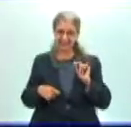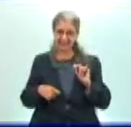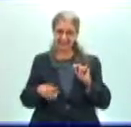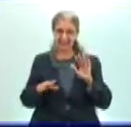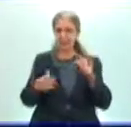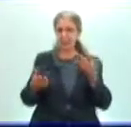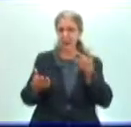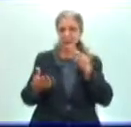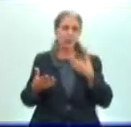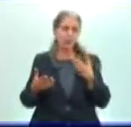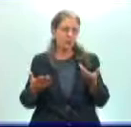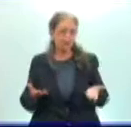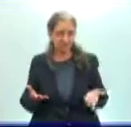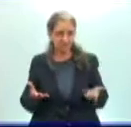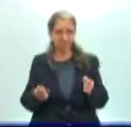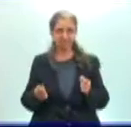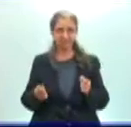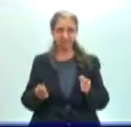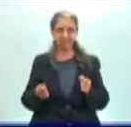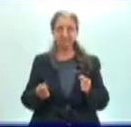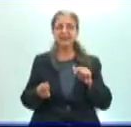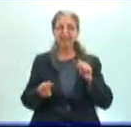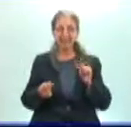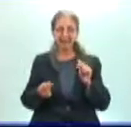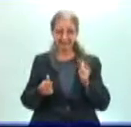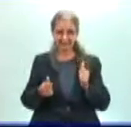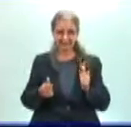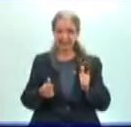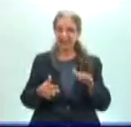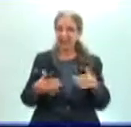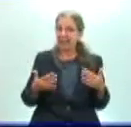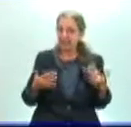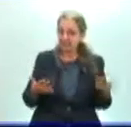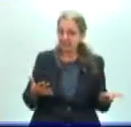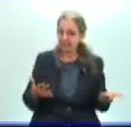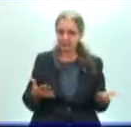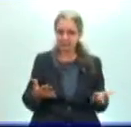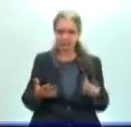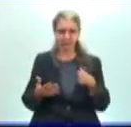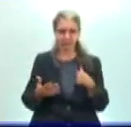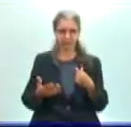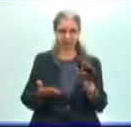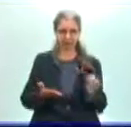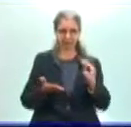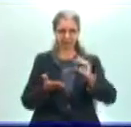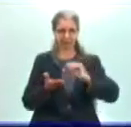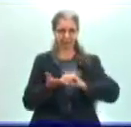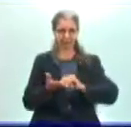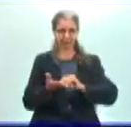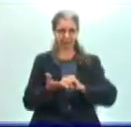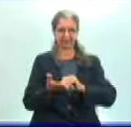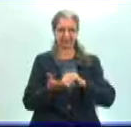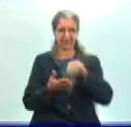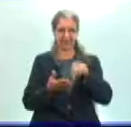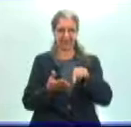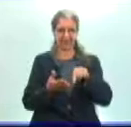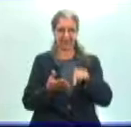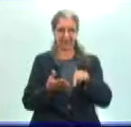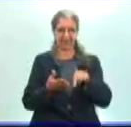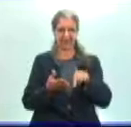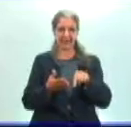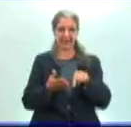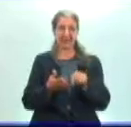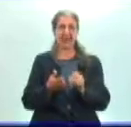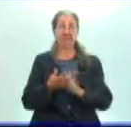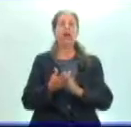los catetos sobre la hipotenusa. Pues bien, ¿qué es eso? Si yo coloco así el triángulo, al